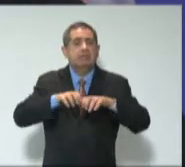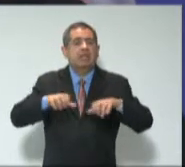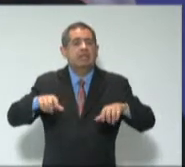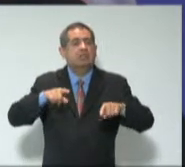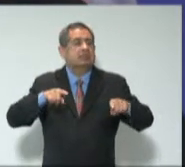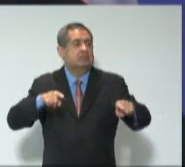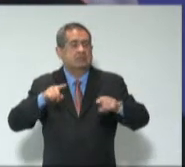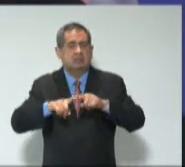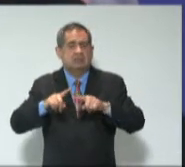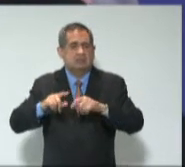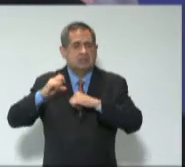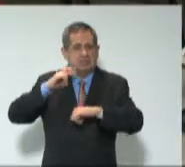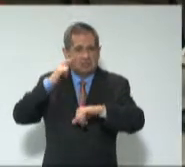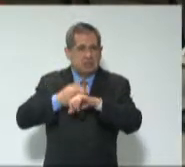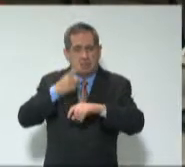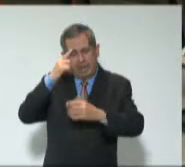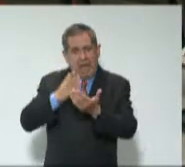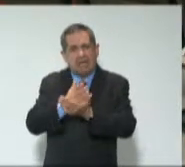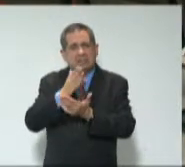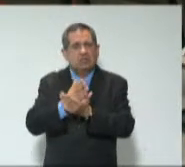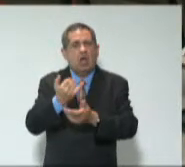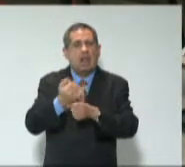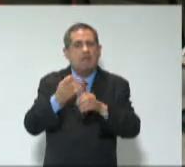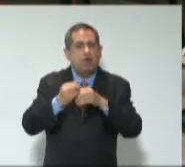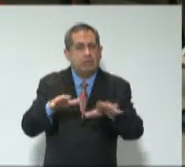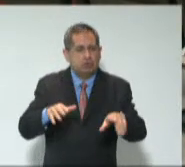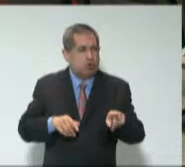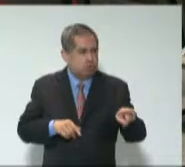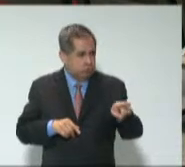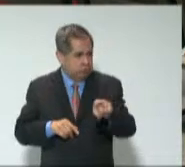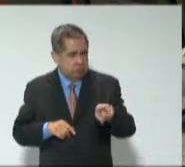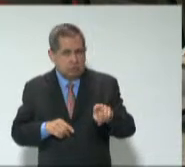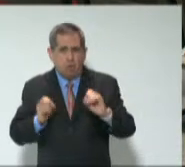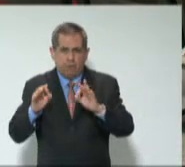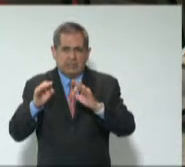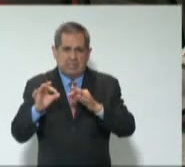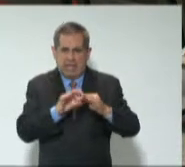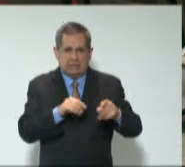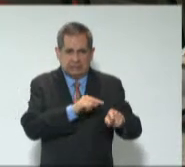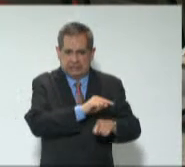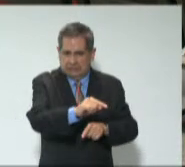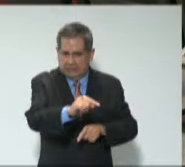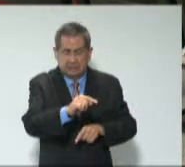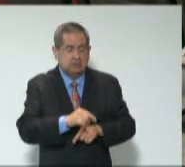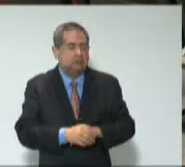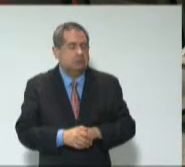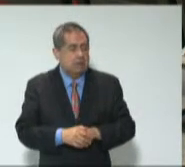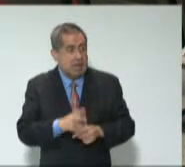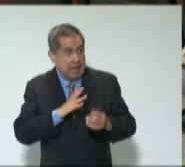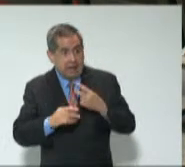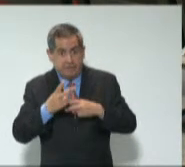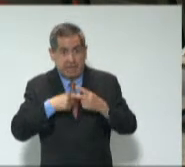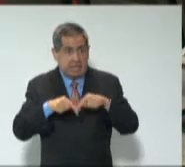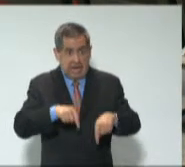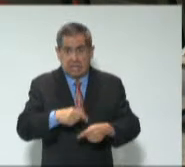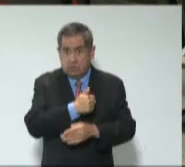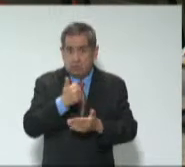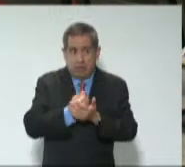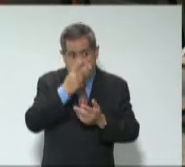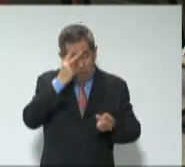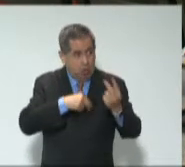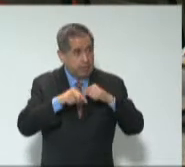los organismos garantes de acceso a la información que están aquí en la Ciudad de